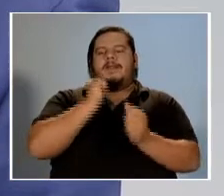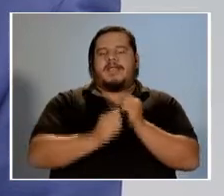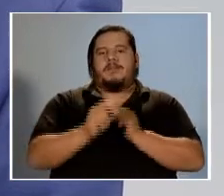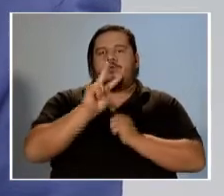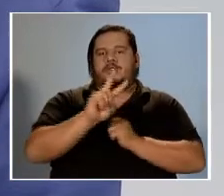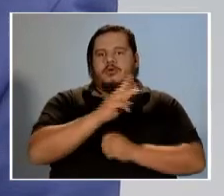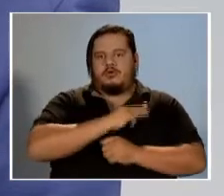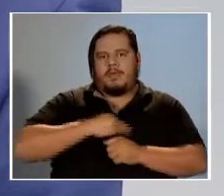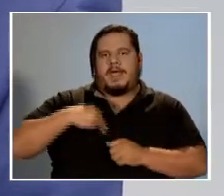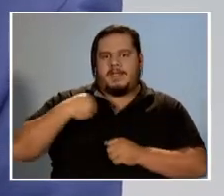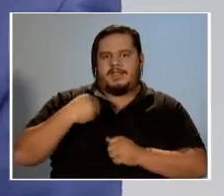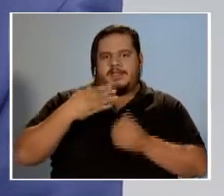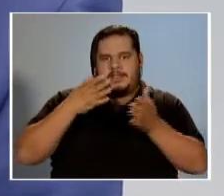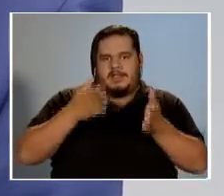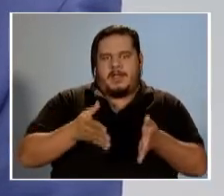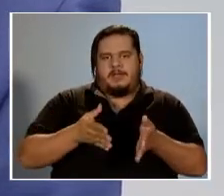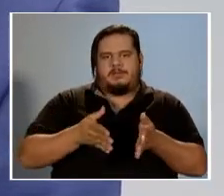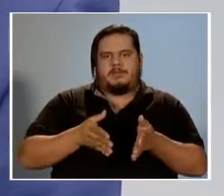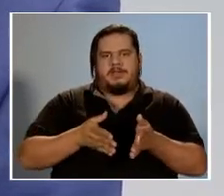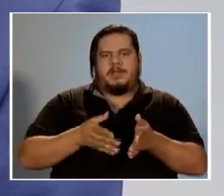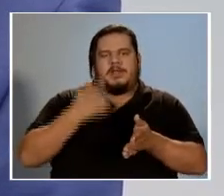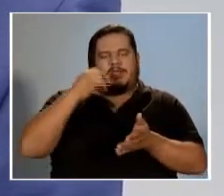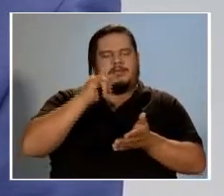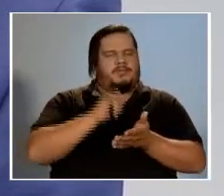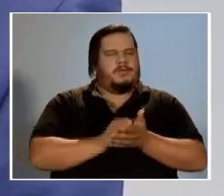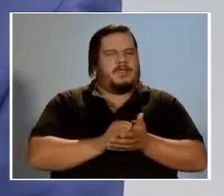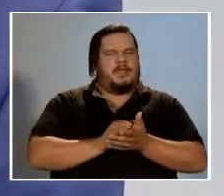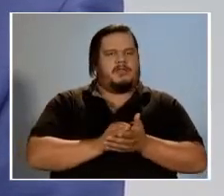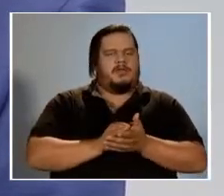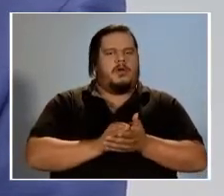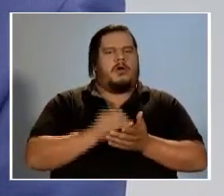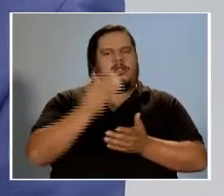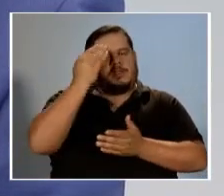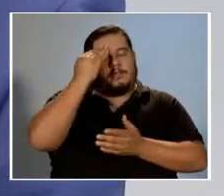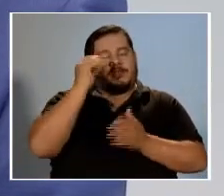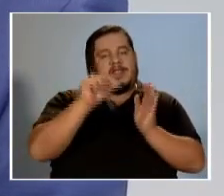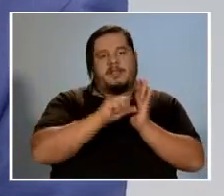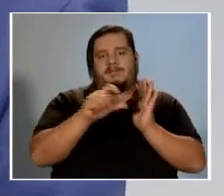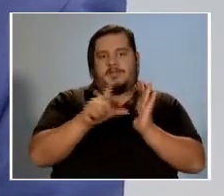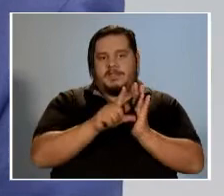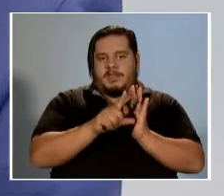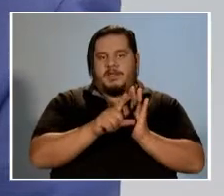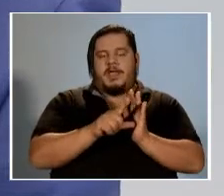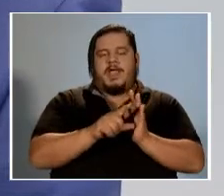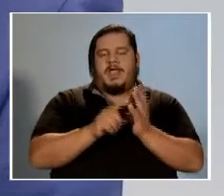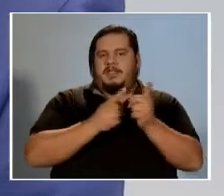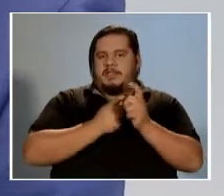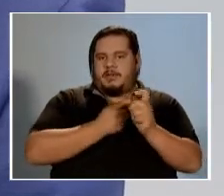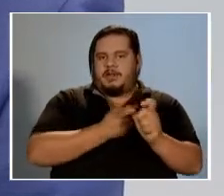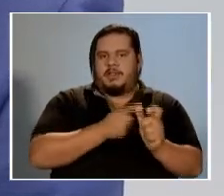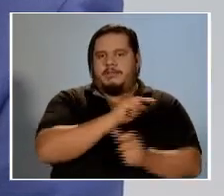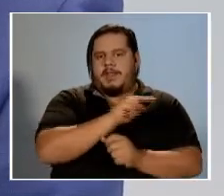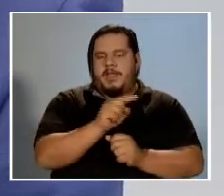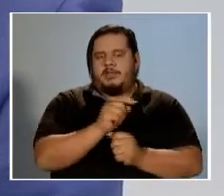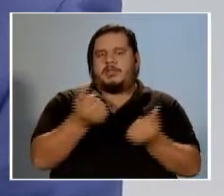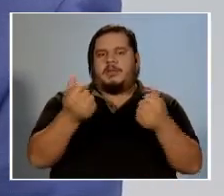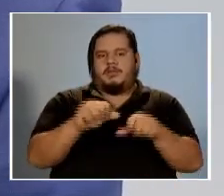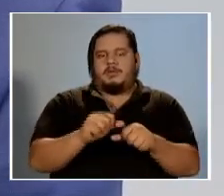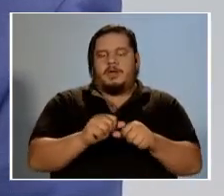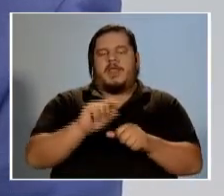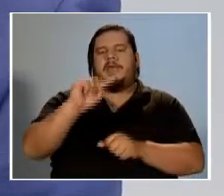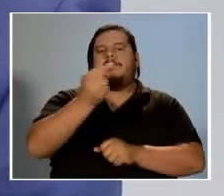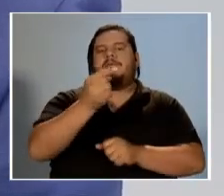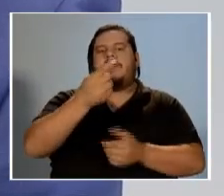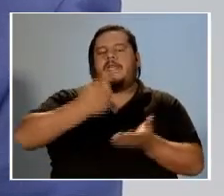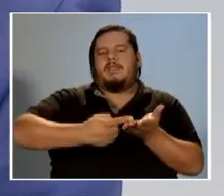legalmente, y por eso es que uno entiende que esta Asamblea Legislativa estaba corriendo para ellos aprobar en primer